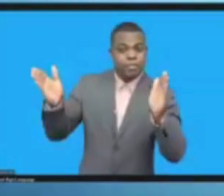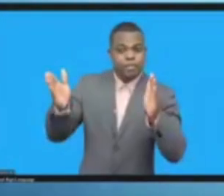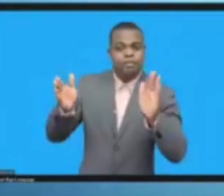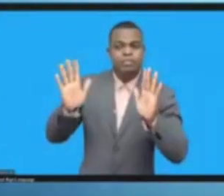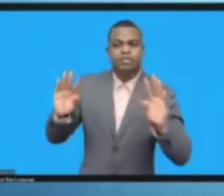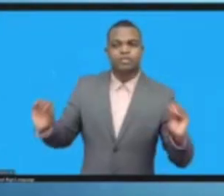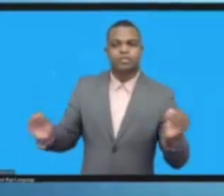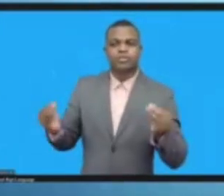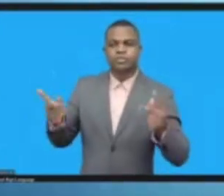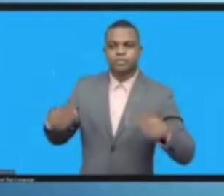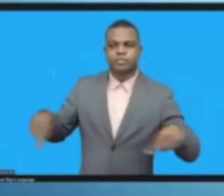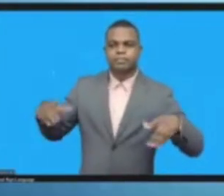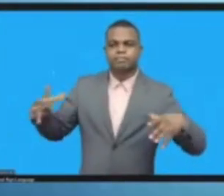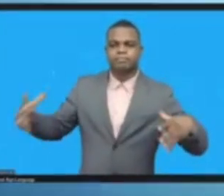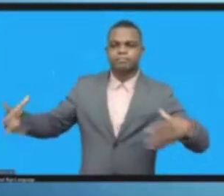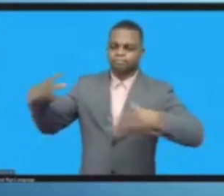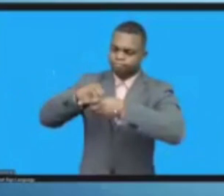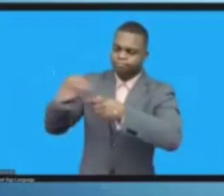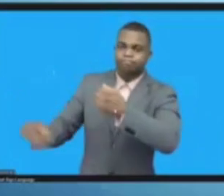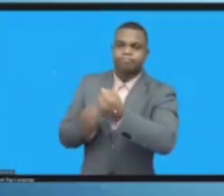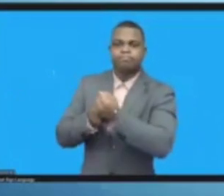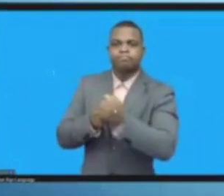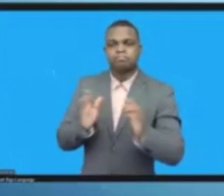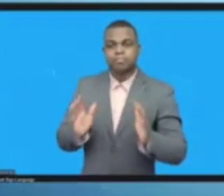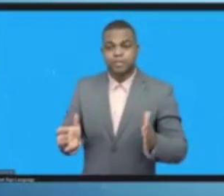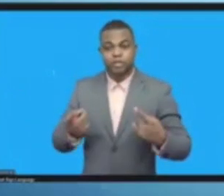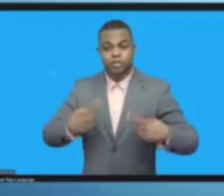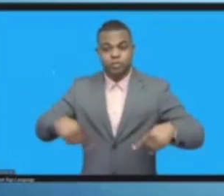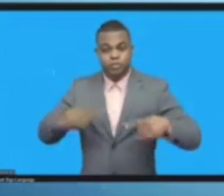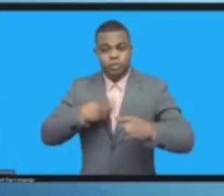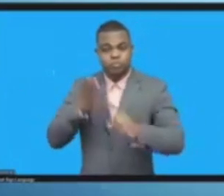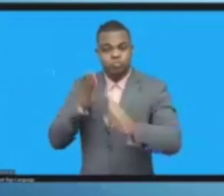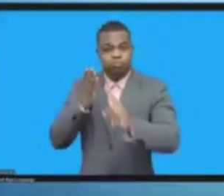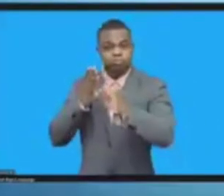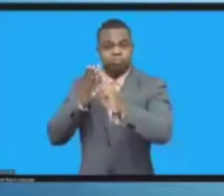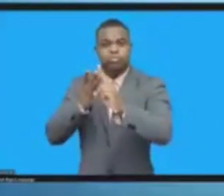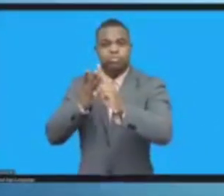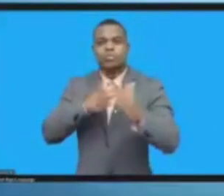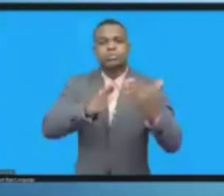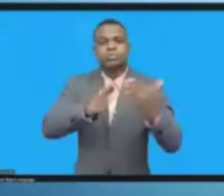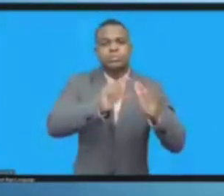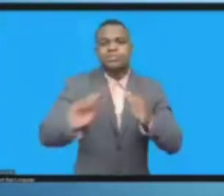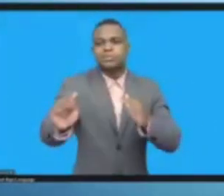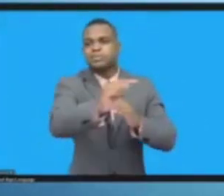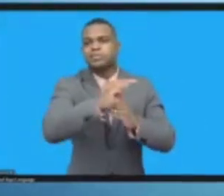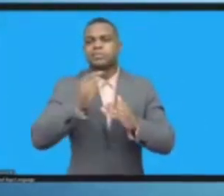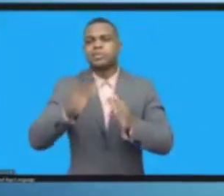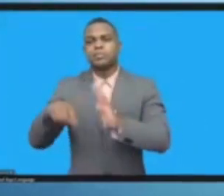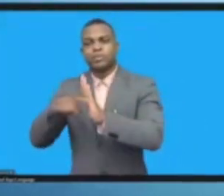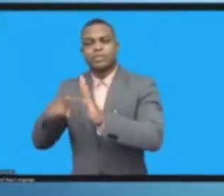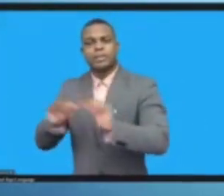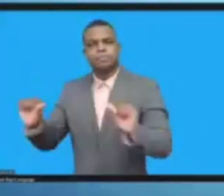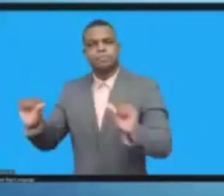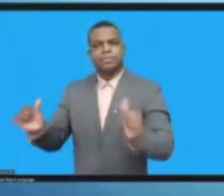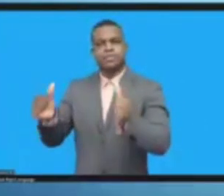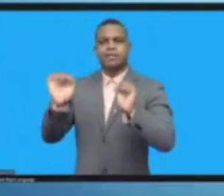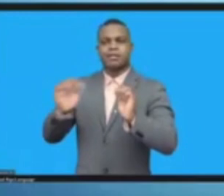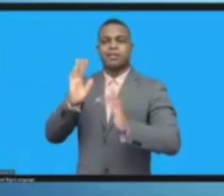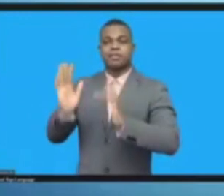políticas para crear una internet para todos y los jóvenes están dispuestos a participar Muchísimas gracias